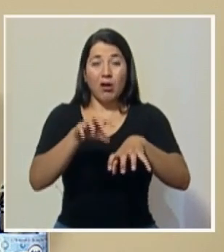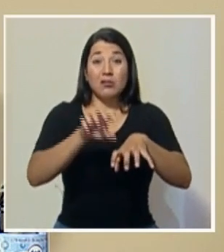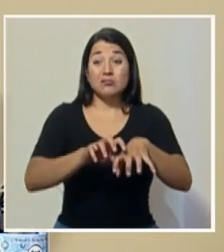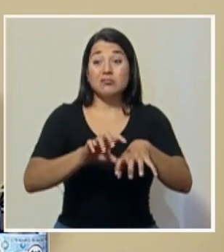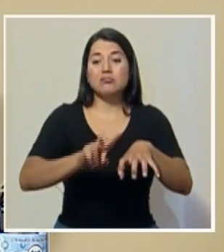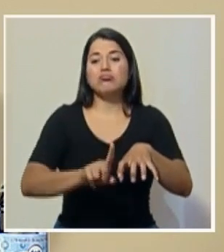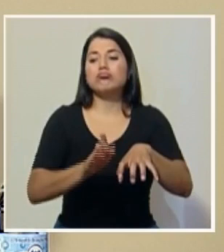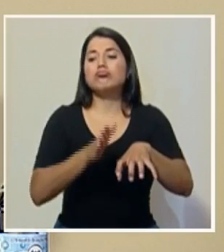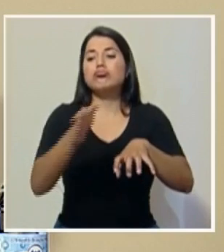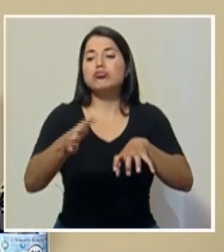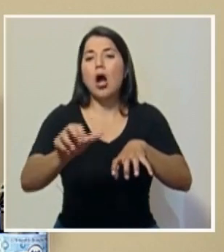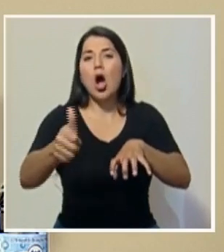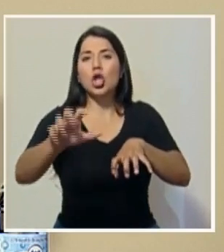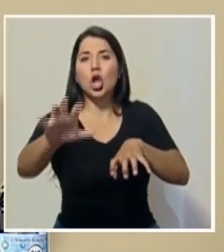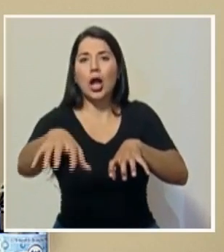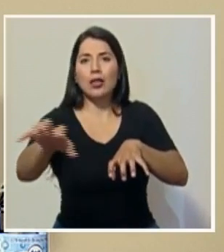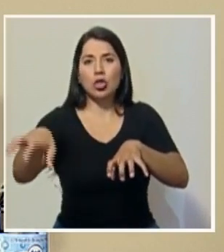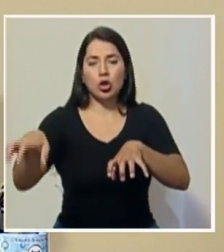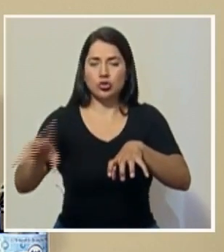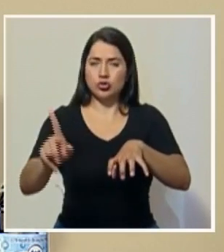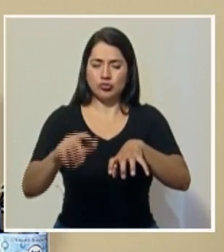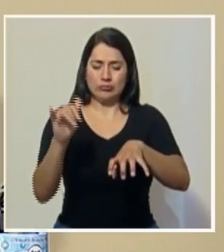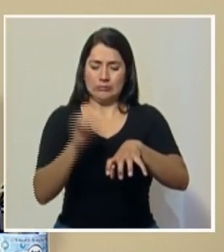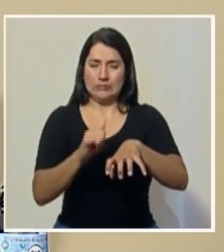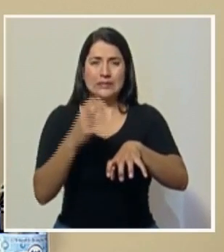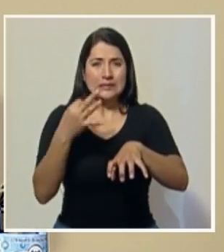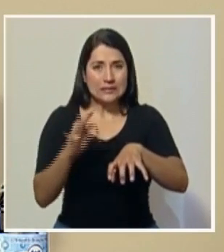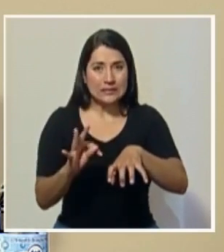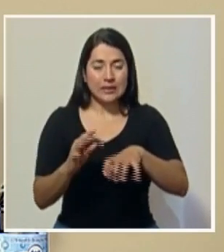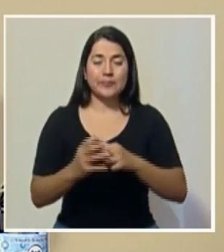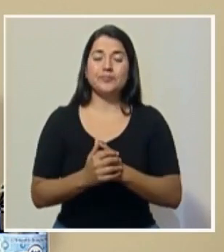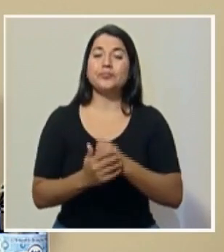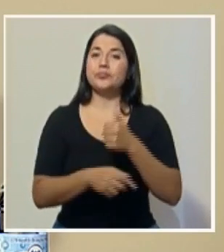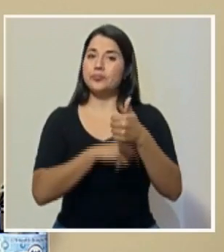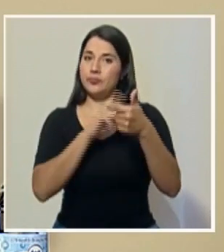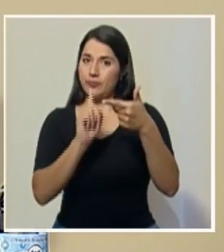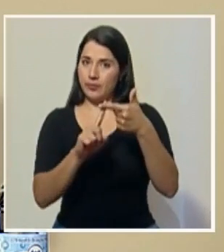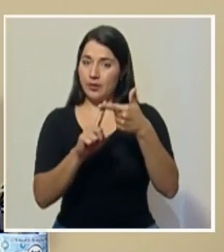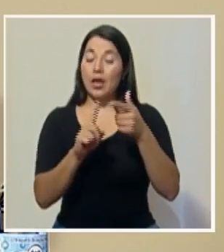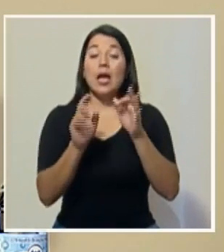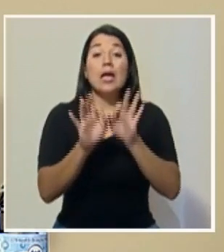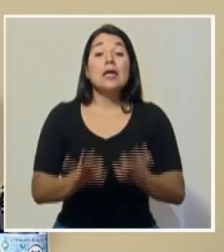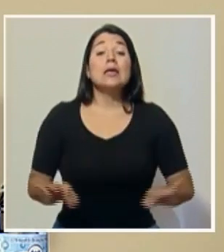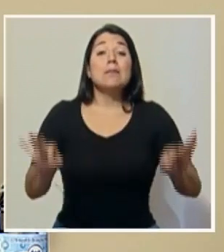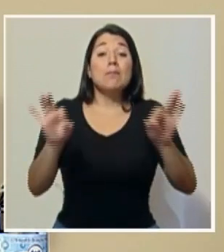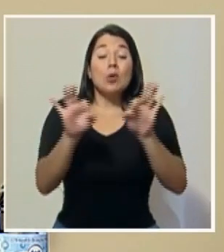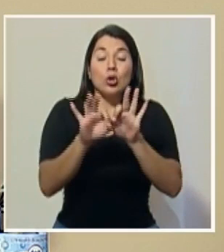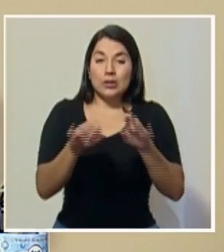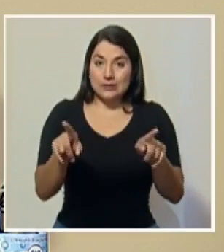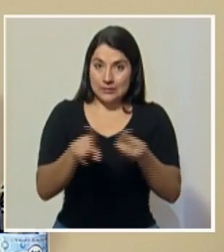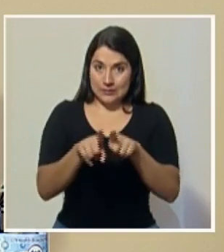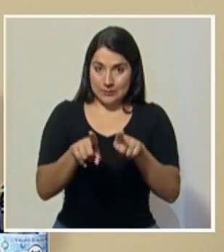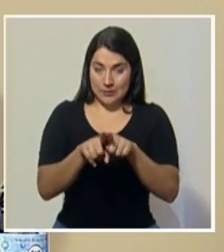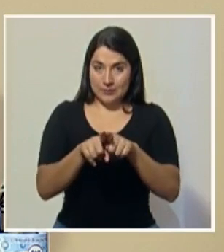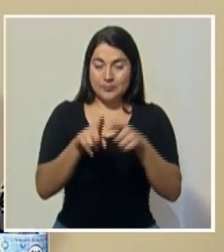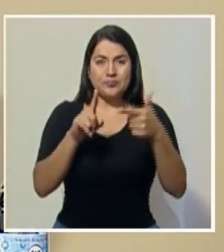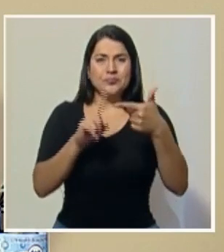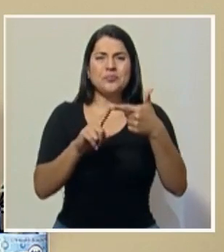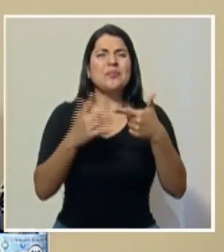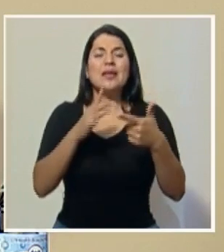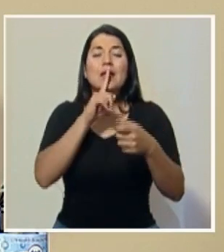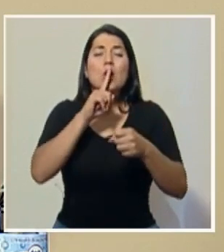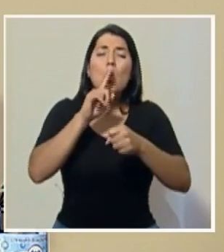contactos y las cadenas de transmisión. Otro de los premisas muy importantes en todo esto es